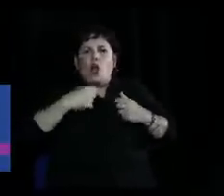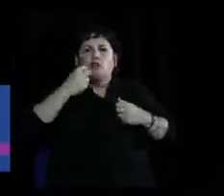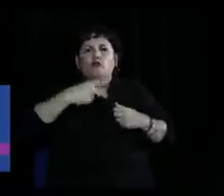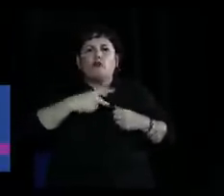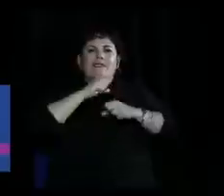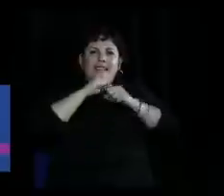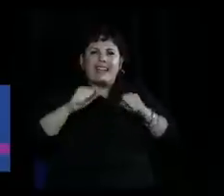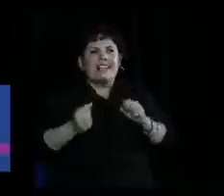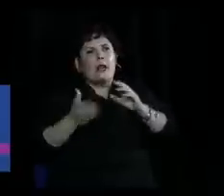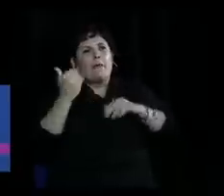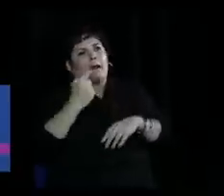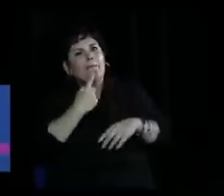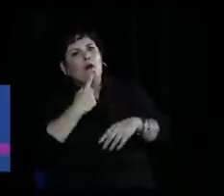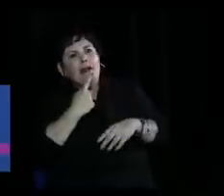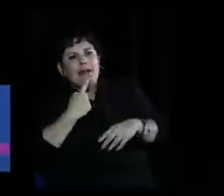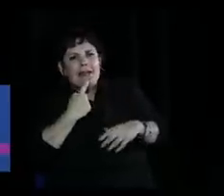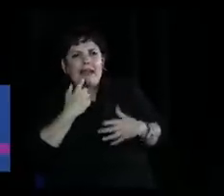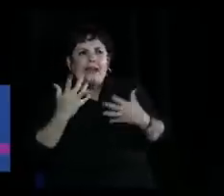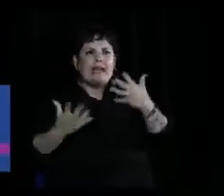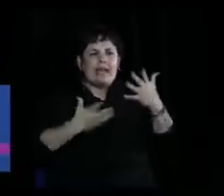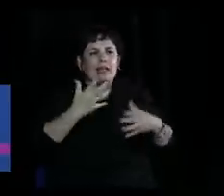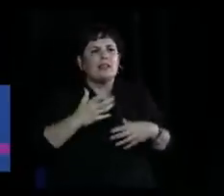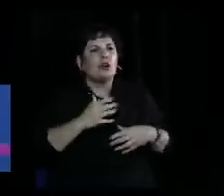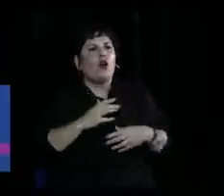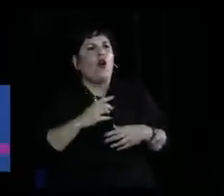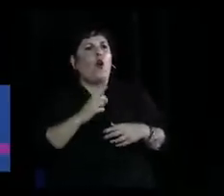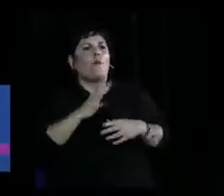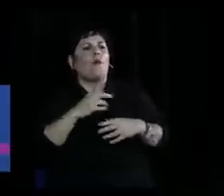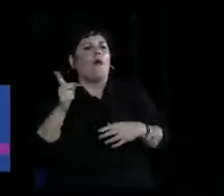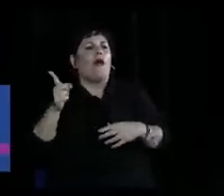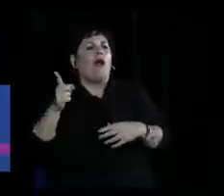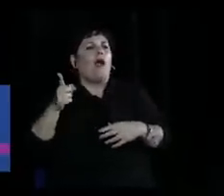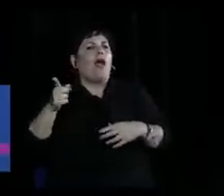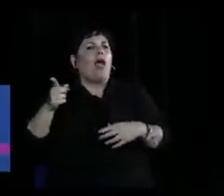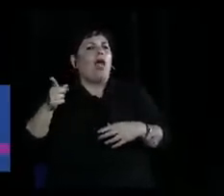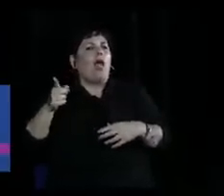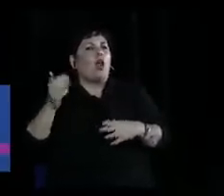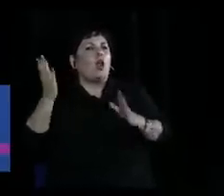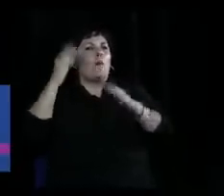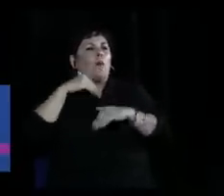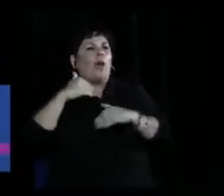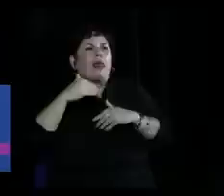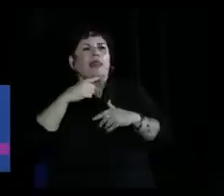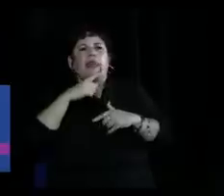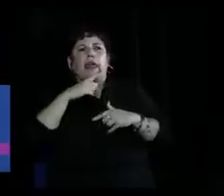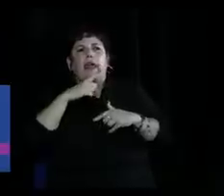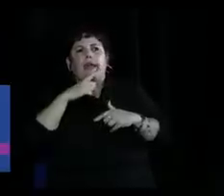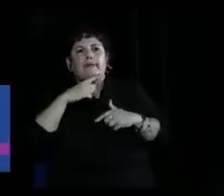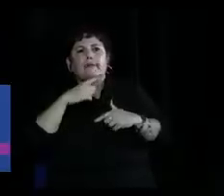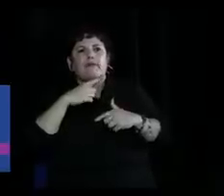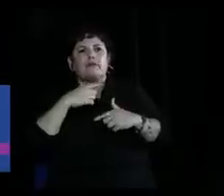cambio, es político, y como dio a entender que Bartol no podía lidiar con los aspectos